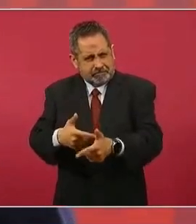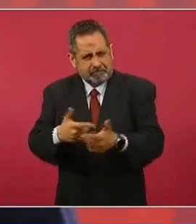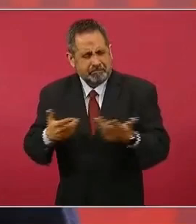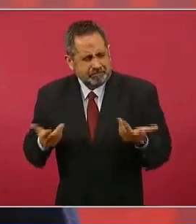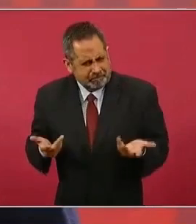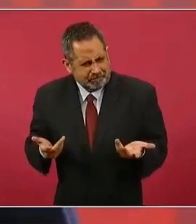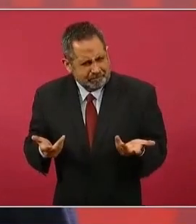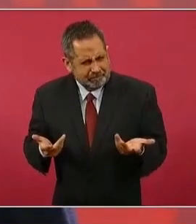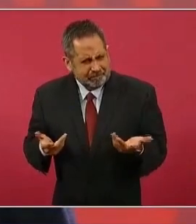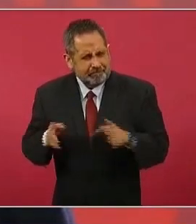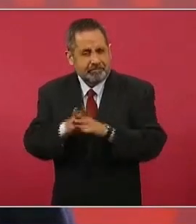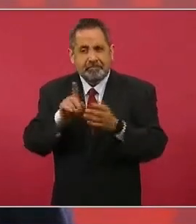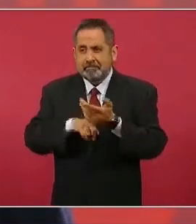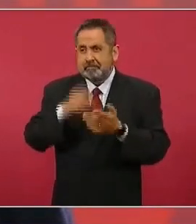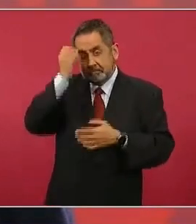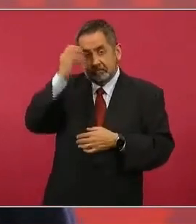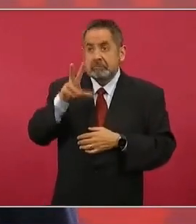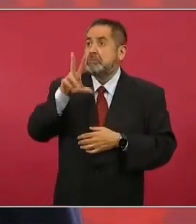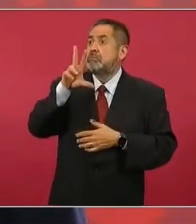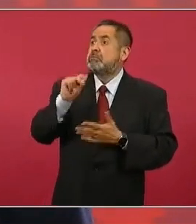porque a él se le olvidó